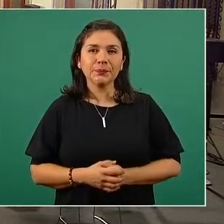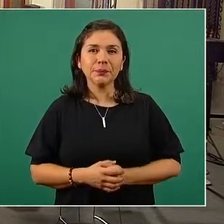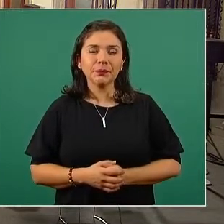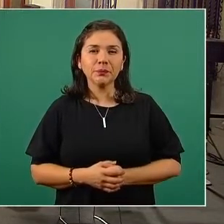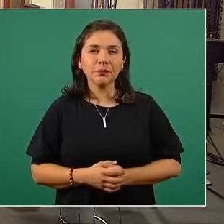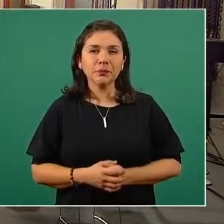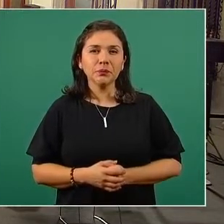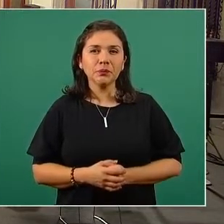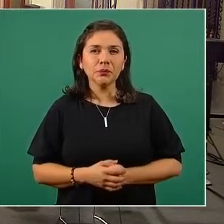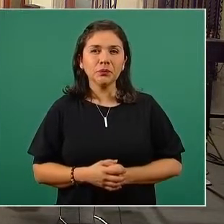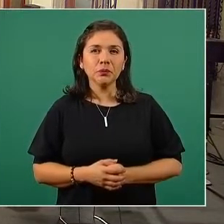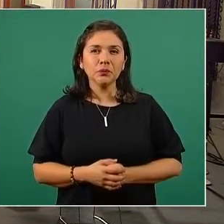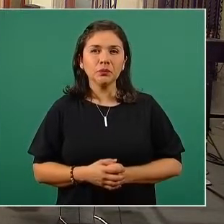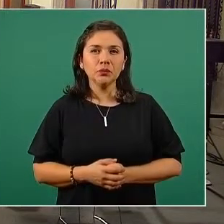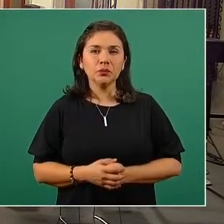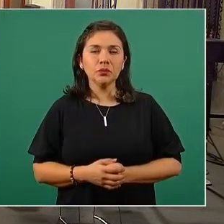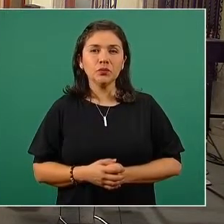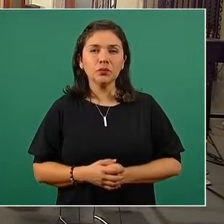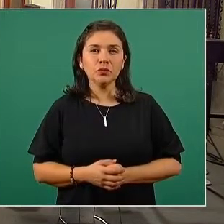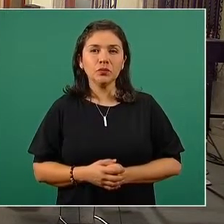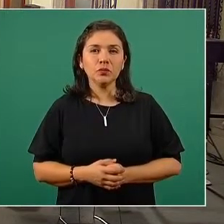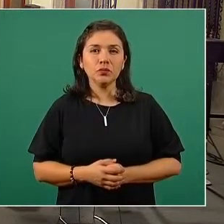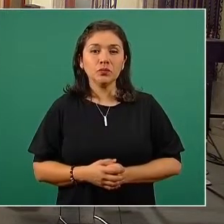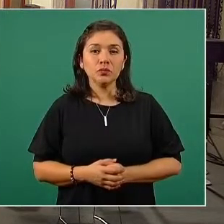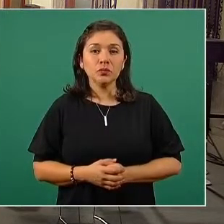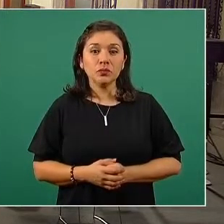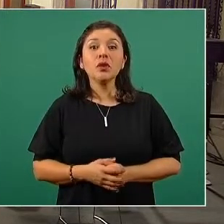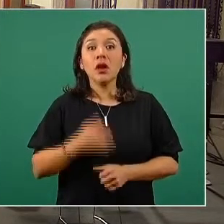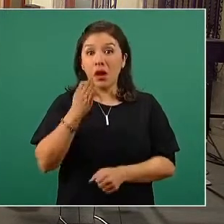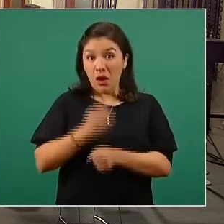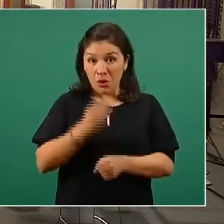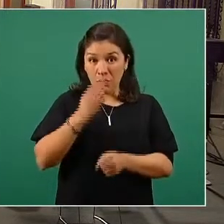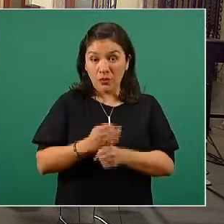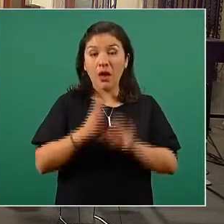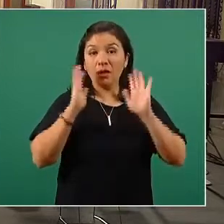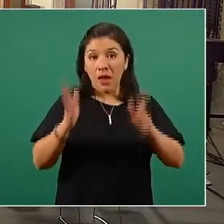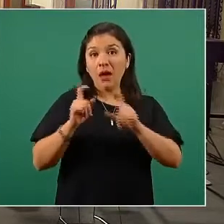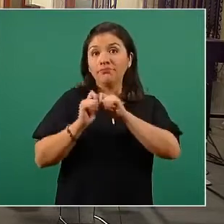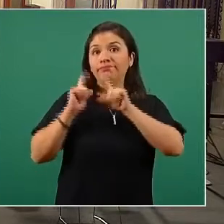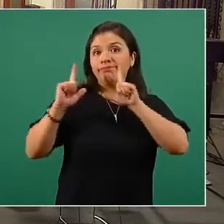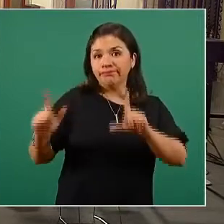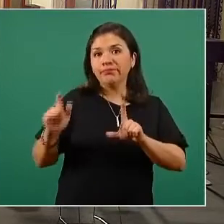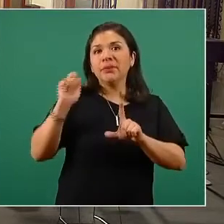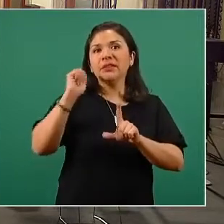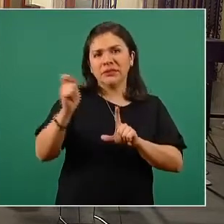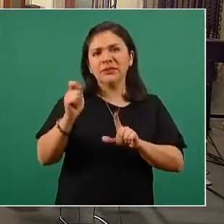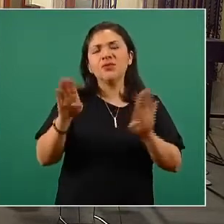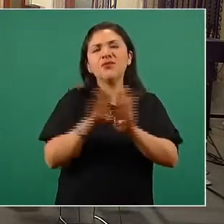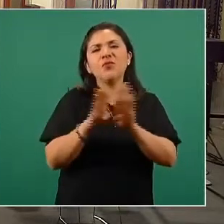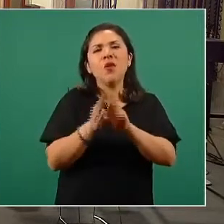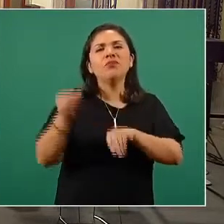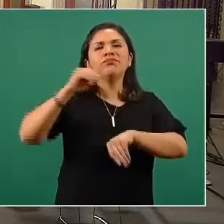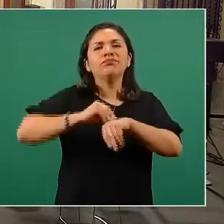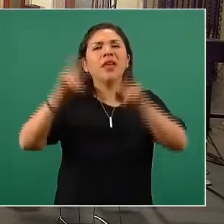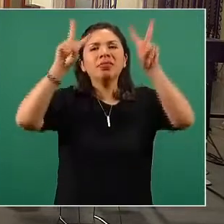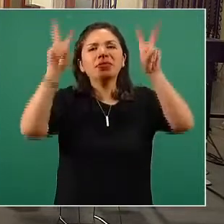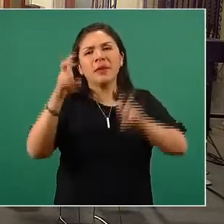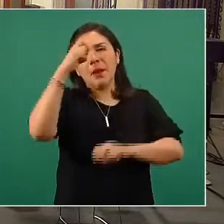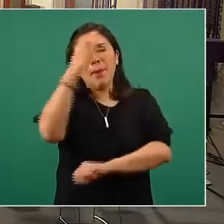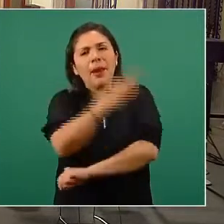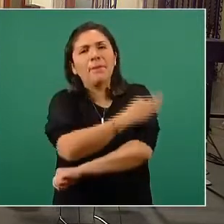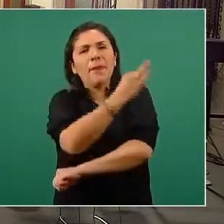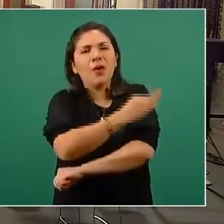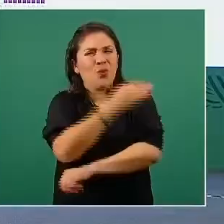Entiendo pues que tenemos en este momento la presentación del componente del avance de la estrategia